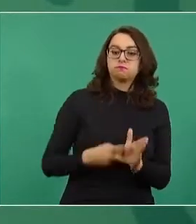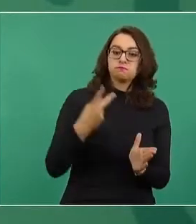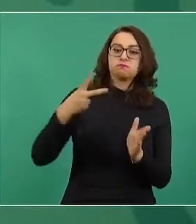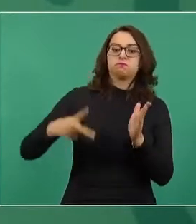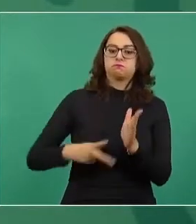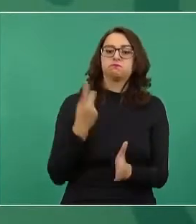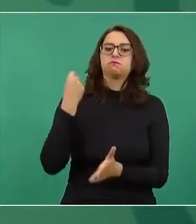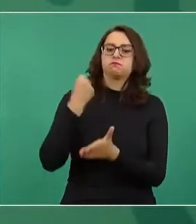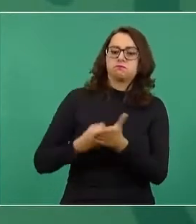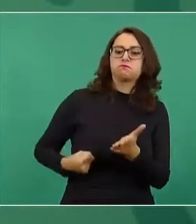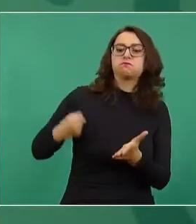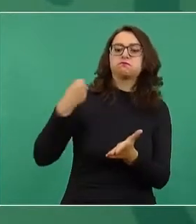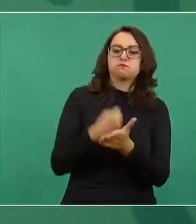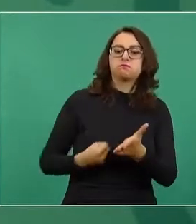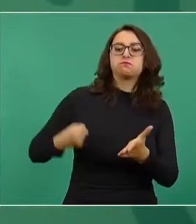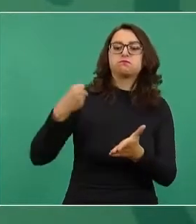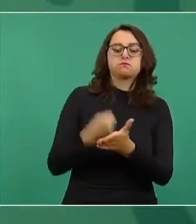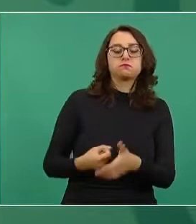insistiendo,